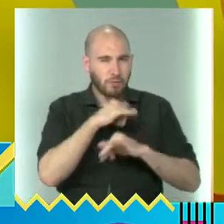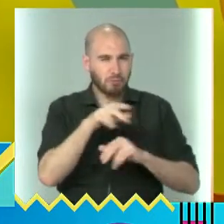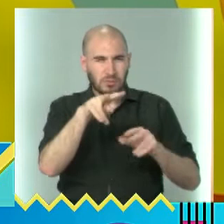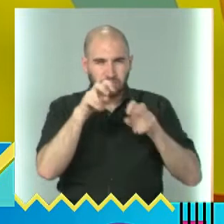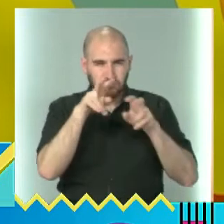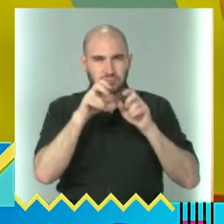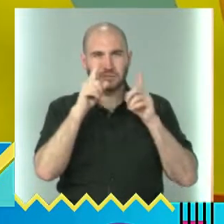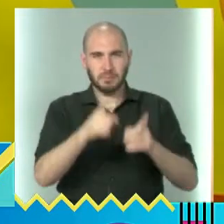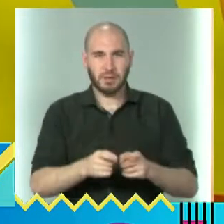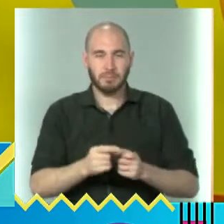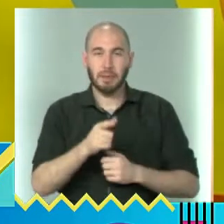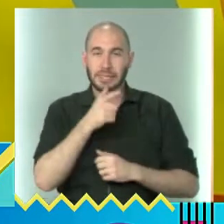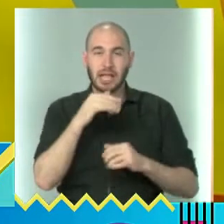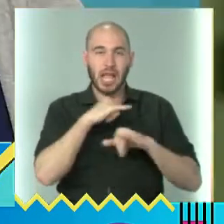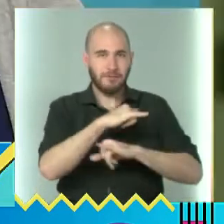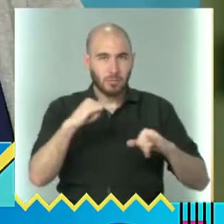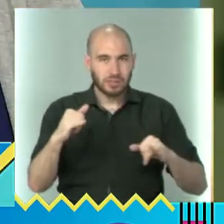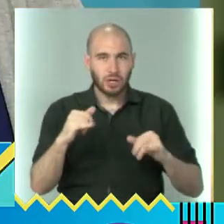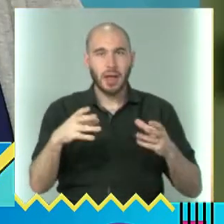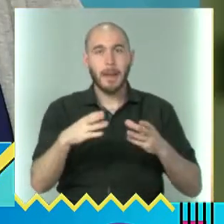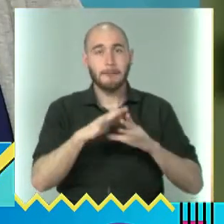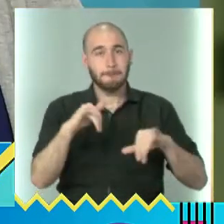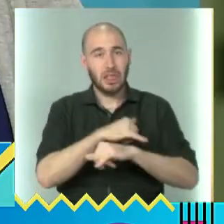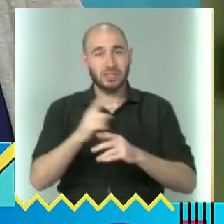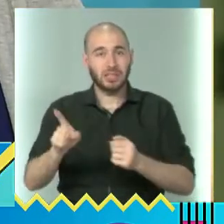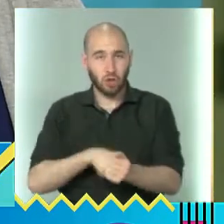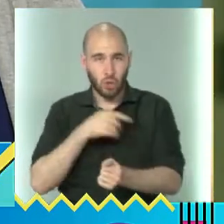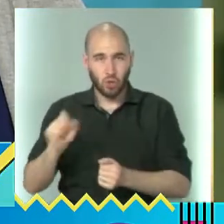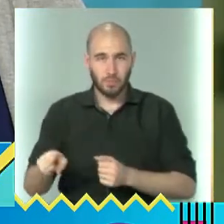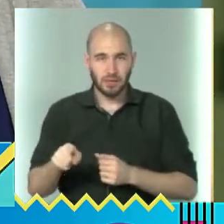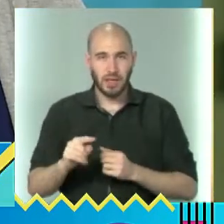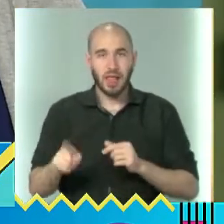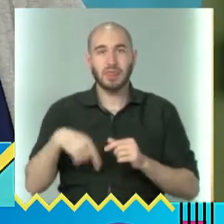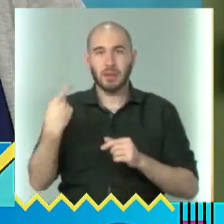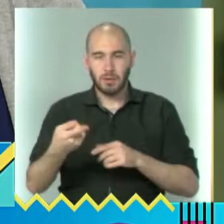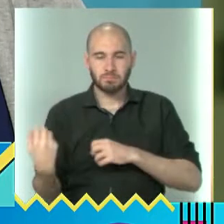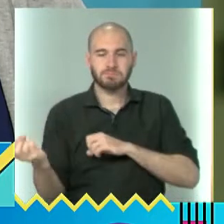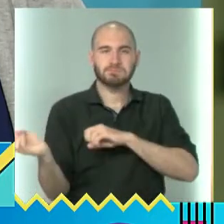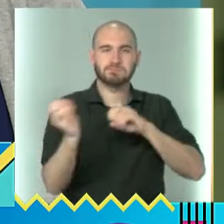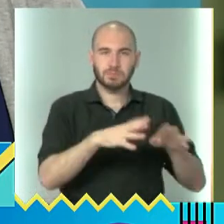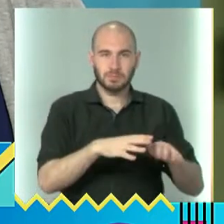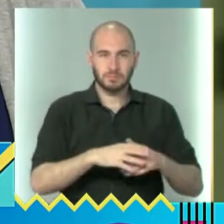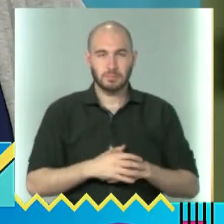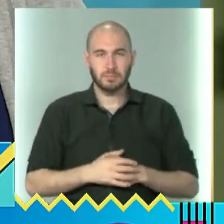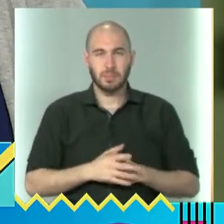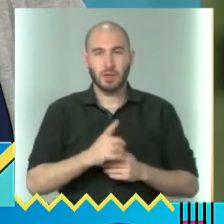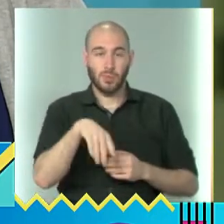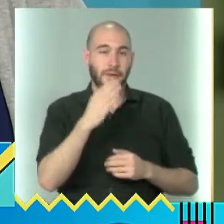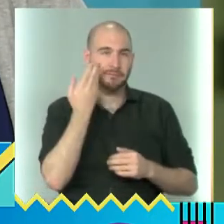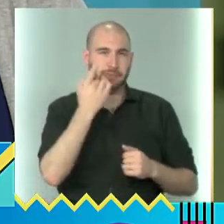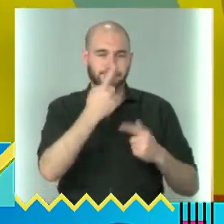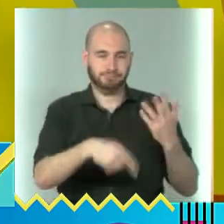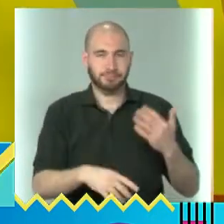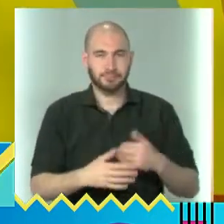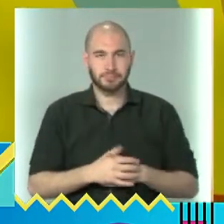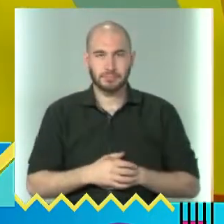información. Yo creo que la información está en los medios tradicionales y eso después se replica, sobre todo en las redes.